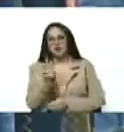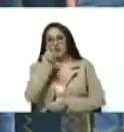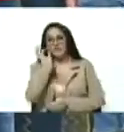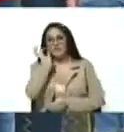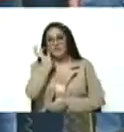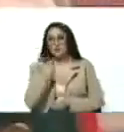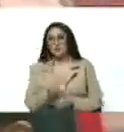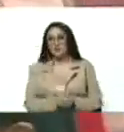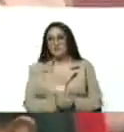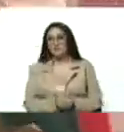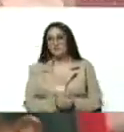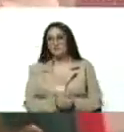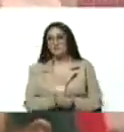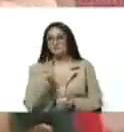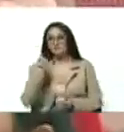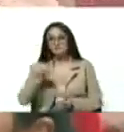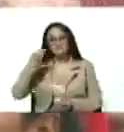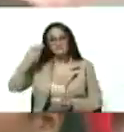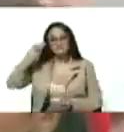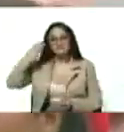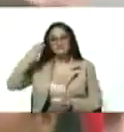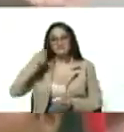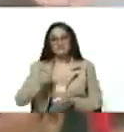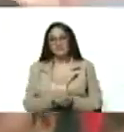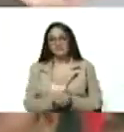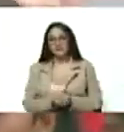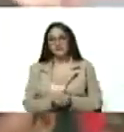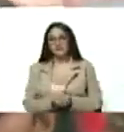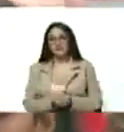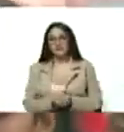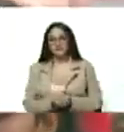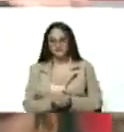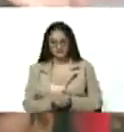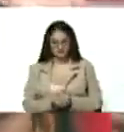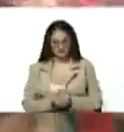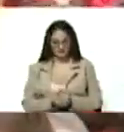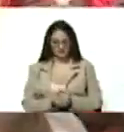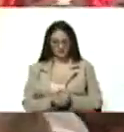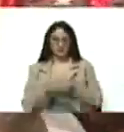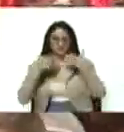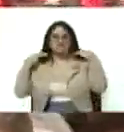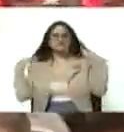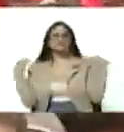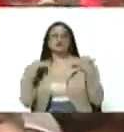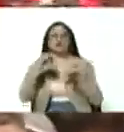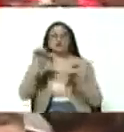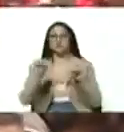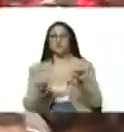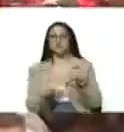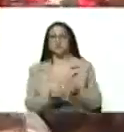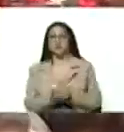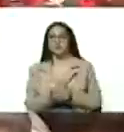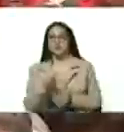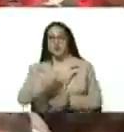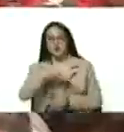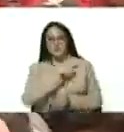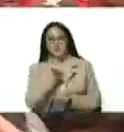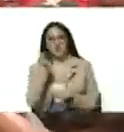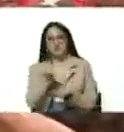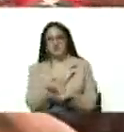venezolanas. Y además recordarle, esto hago el comentario nada más, cuando los españoles